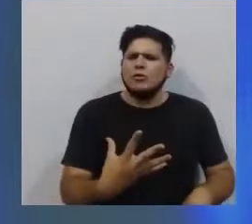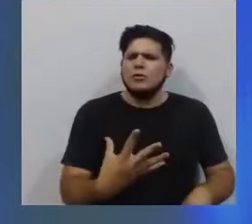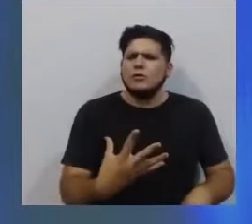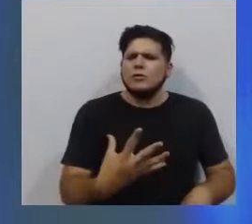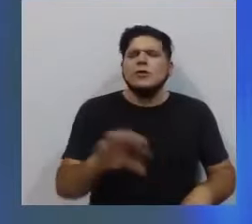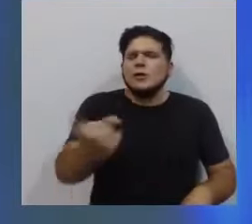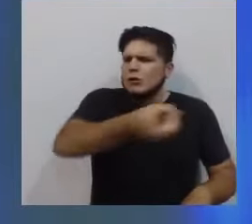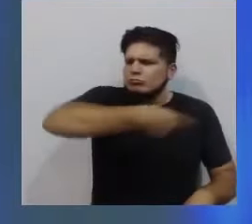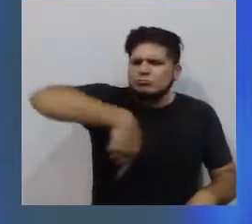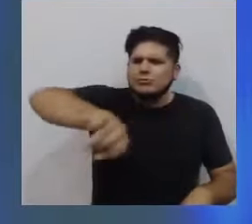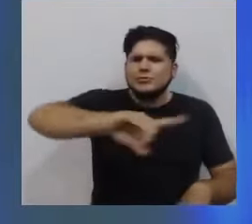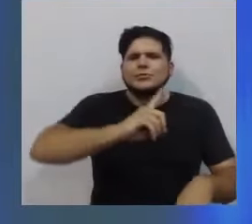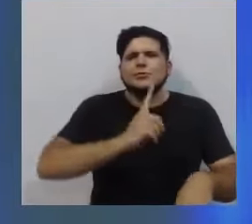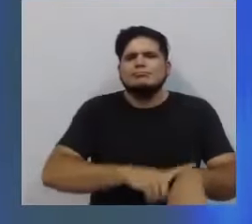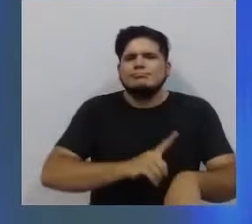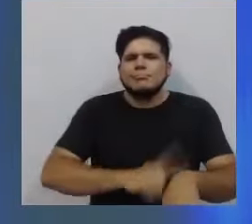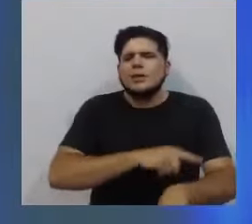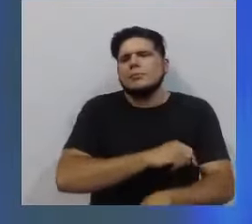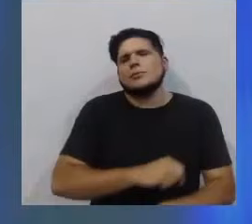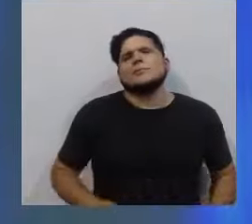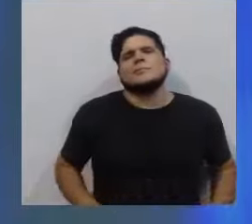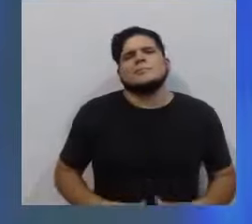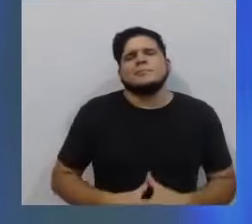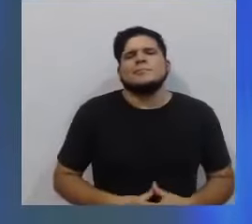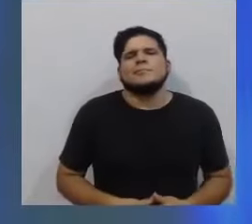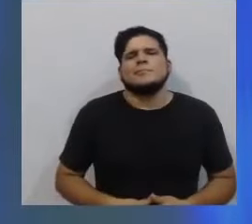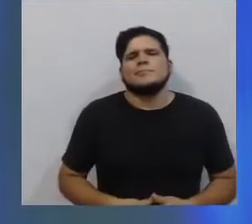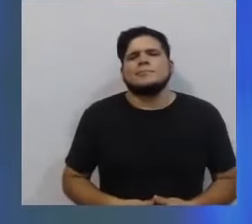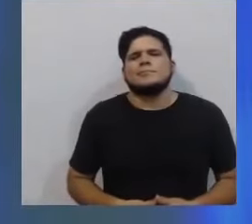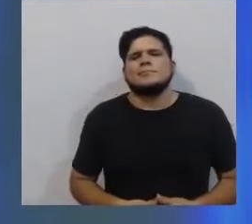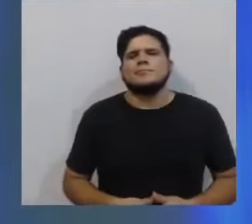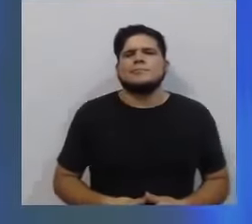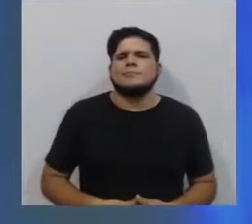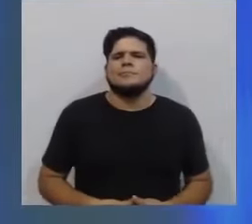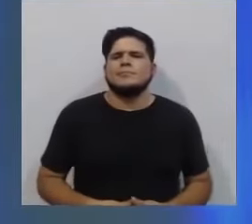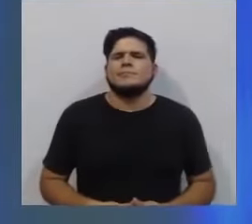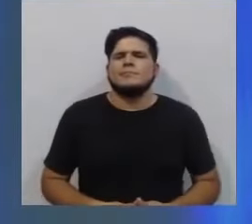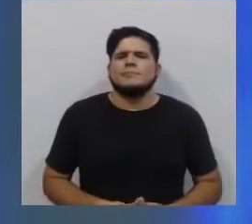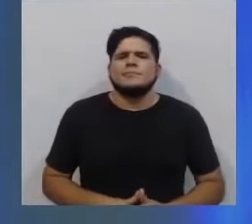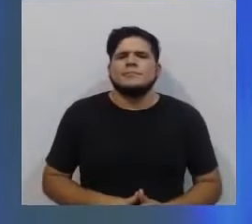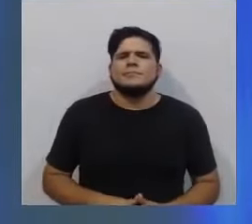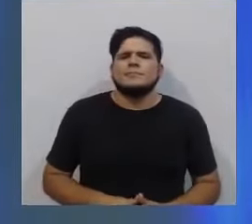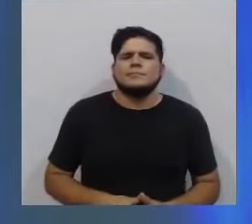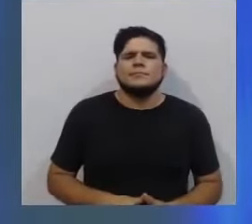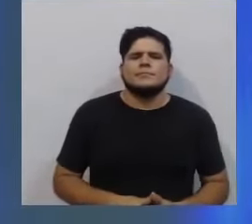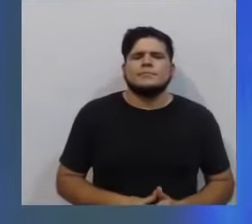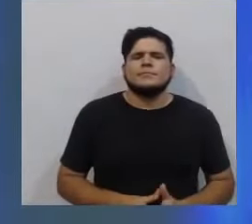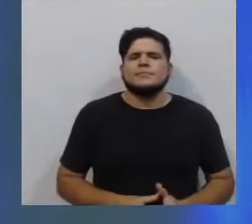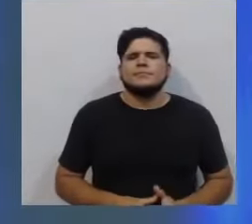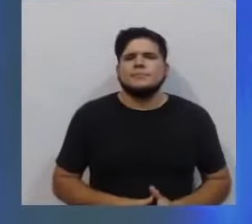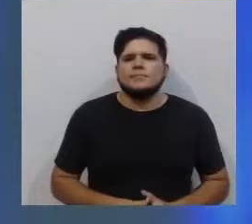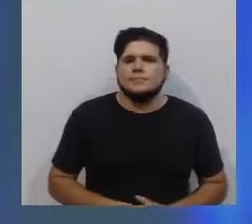ya llame ya adquiera el chat y si no está